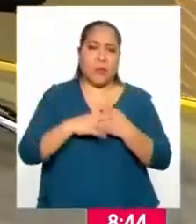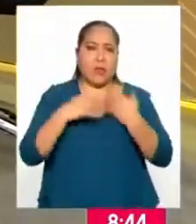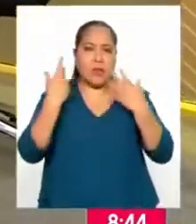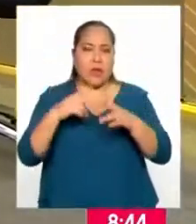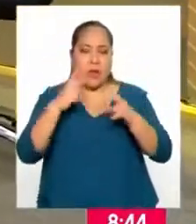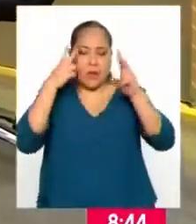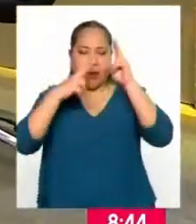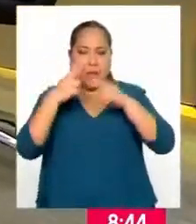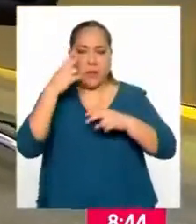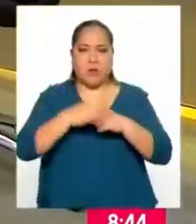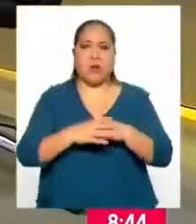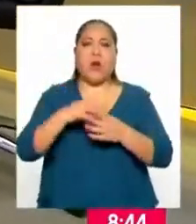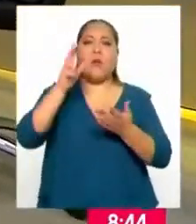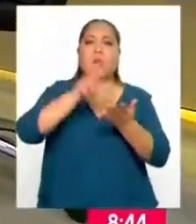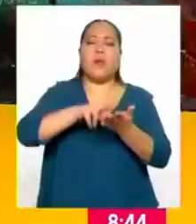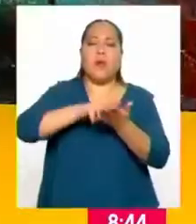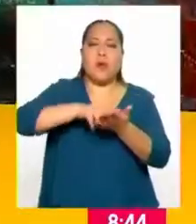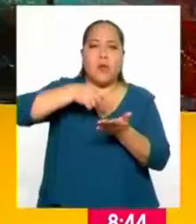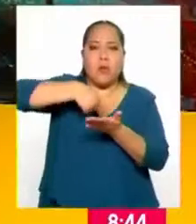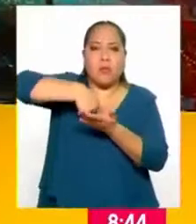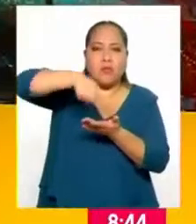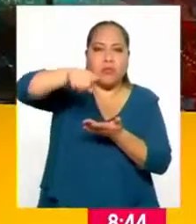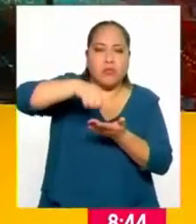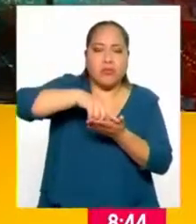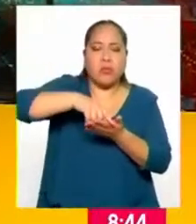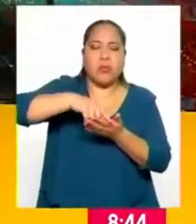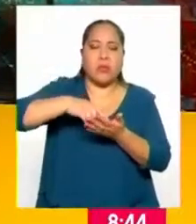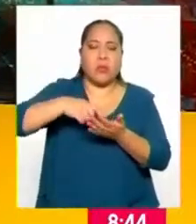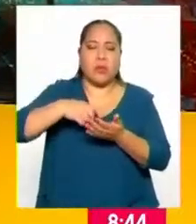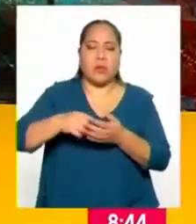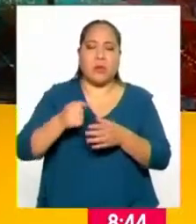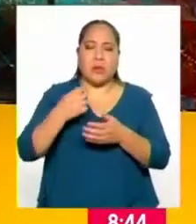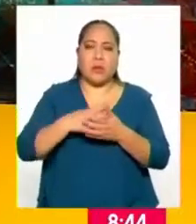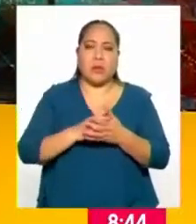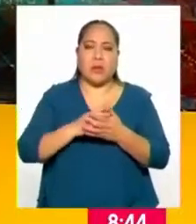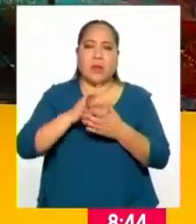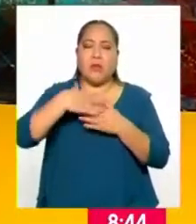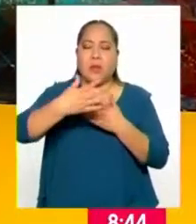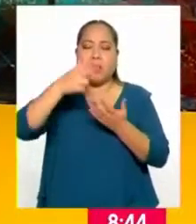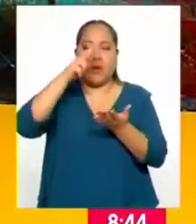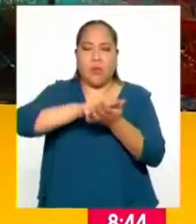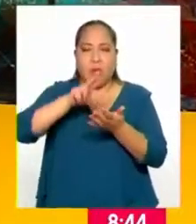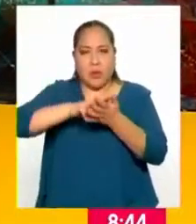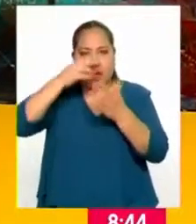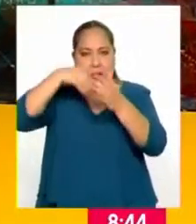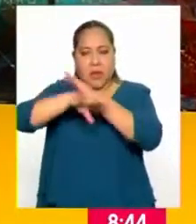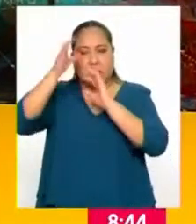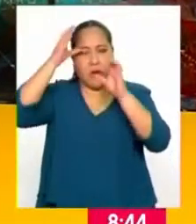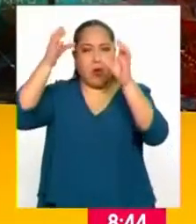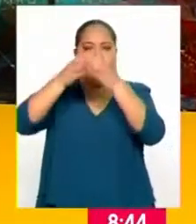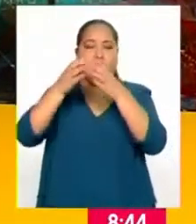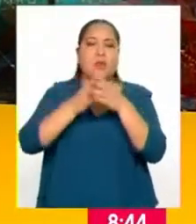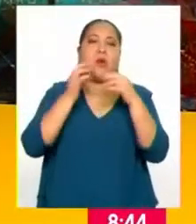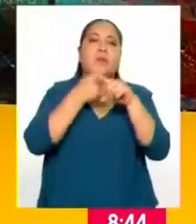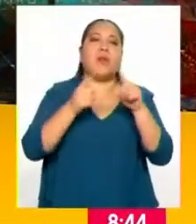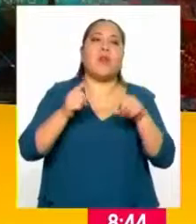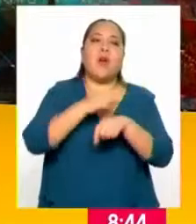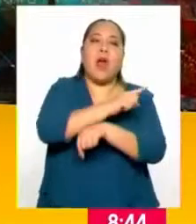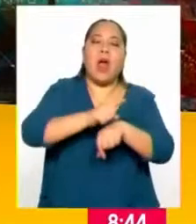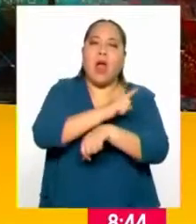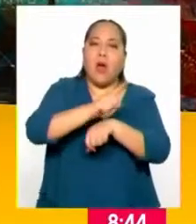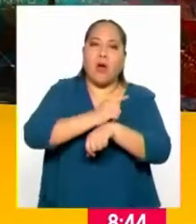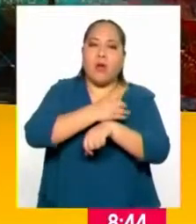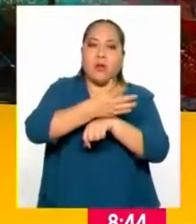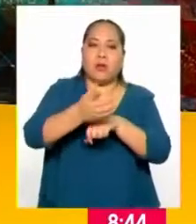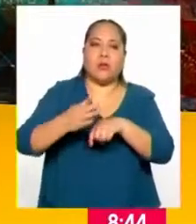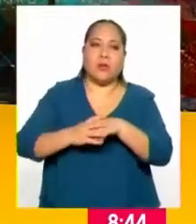ya una moción de vacancia que les fue remitida luego de aprobarse en el Congreso. Y sin embargo, a las pocas horas